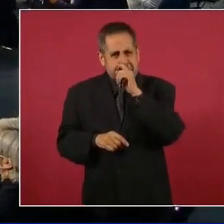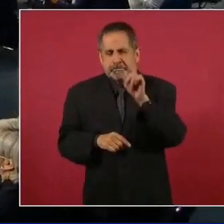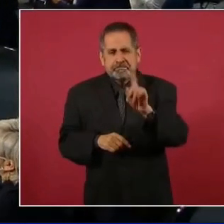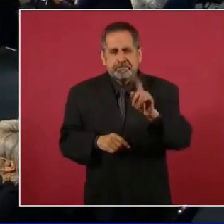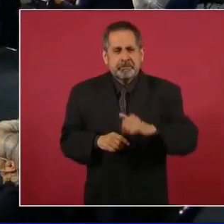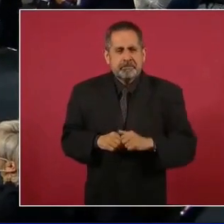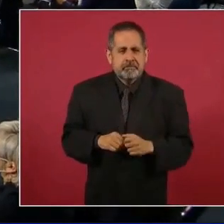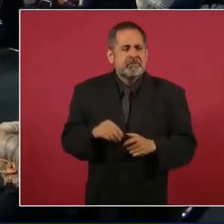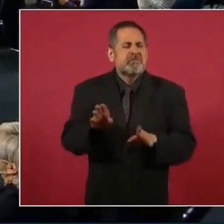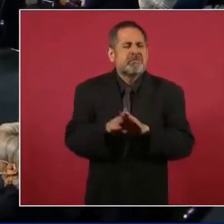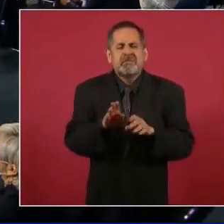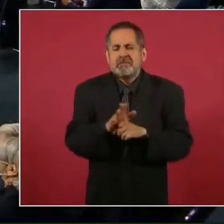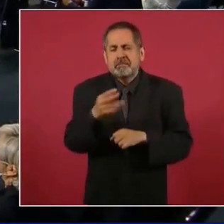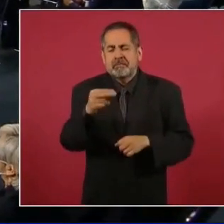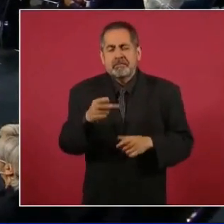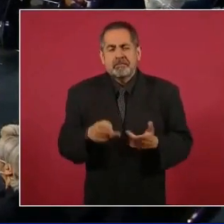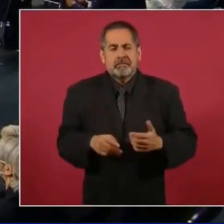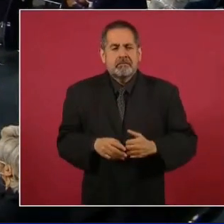¿Esa cuál es?